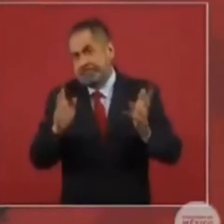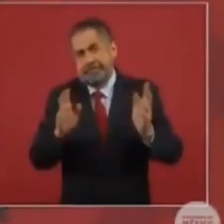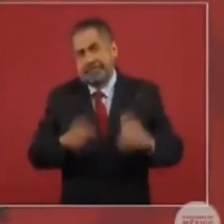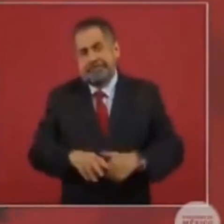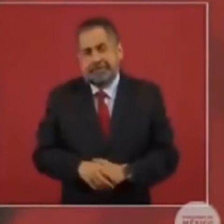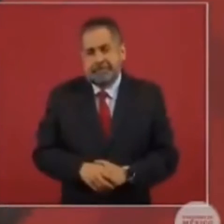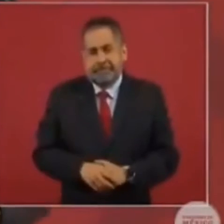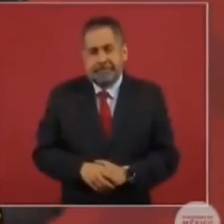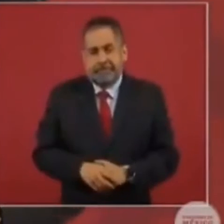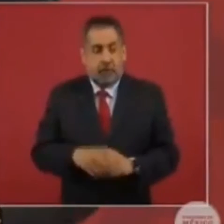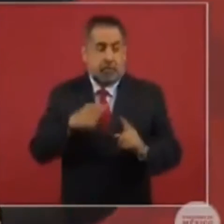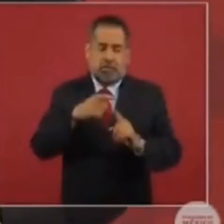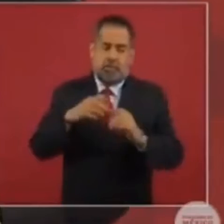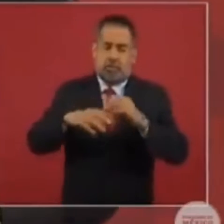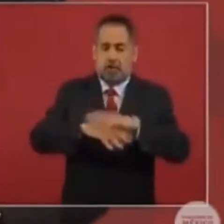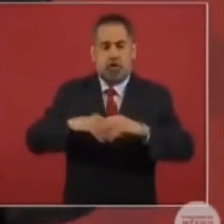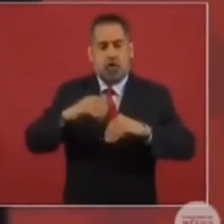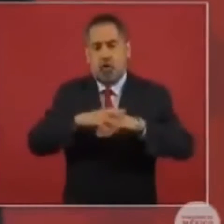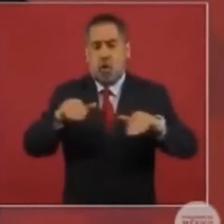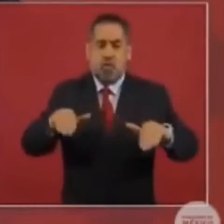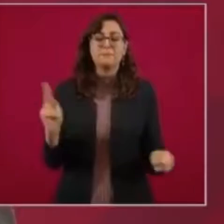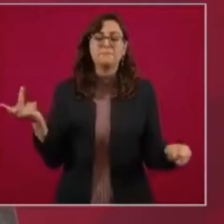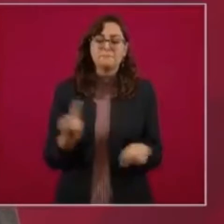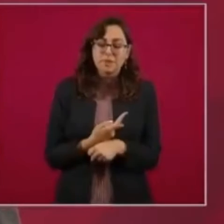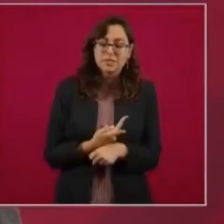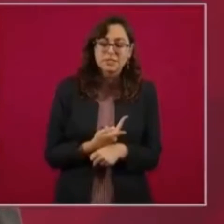Señor muy, muy objetivo, muy profesional.